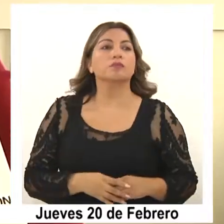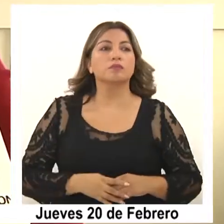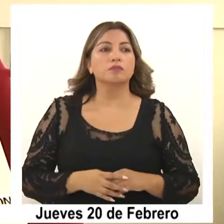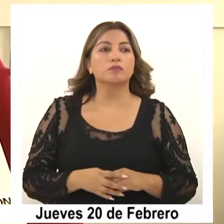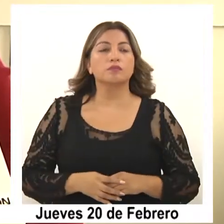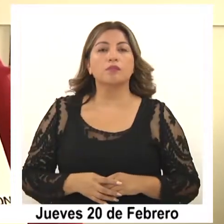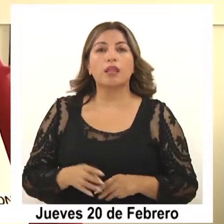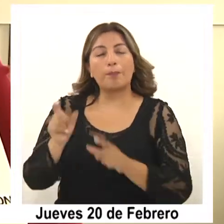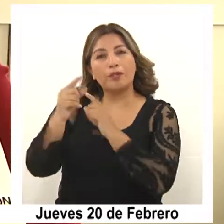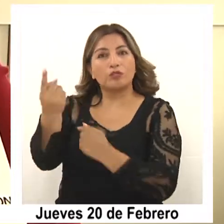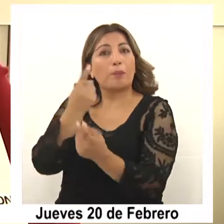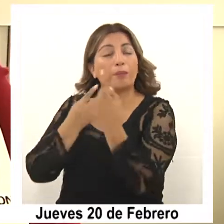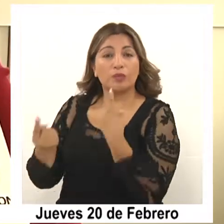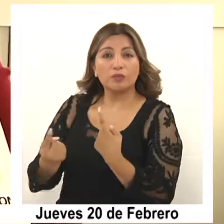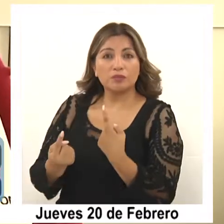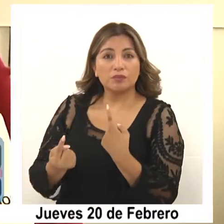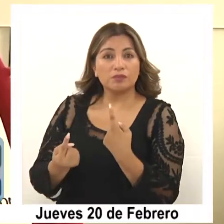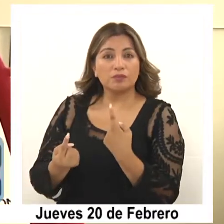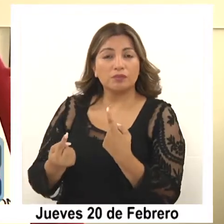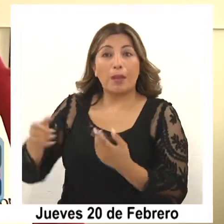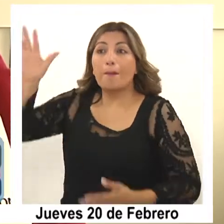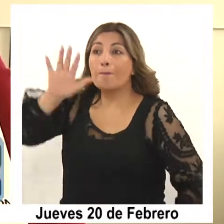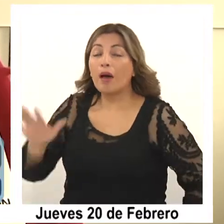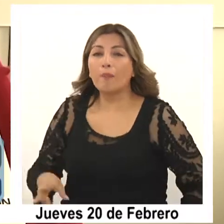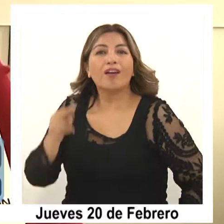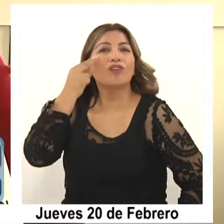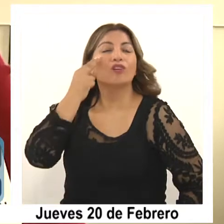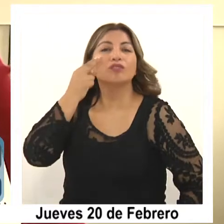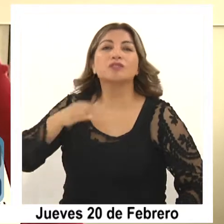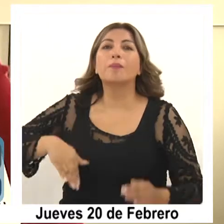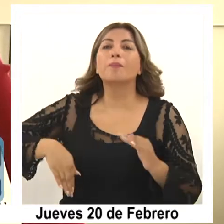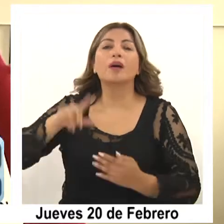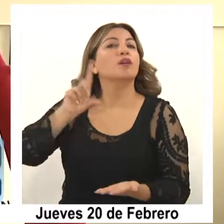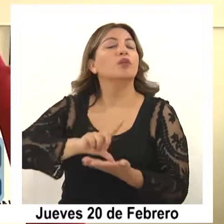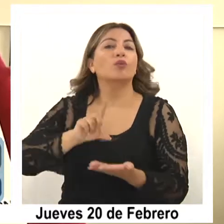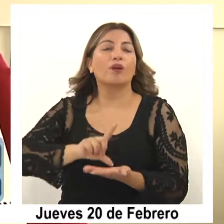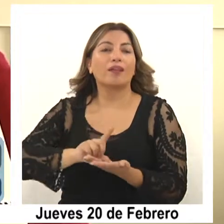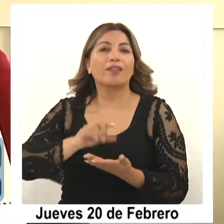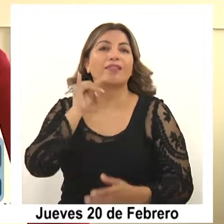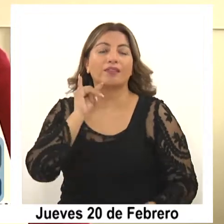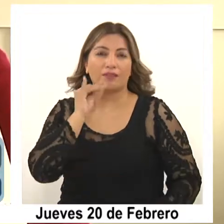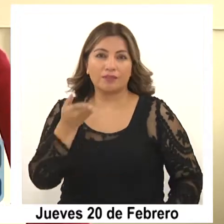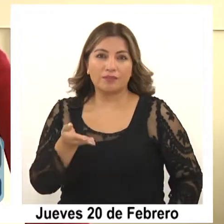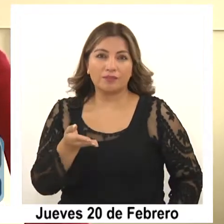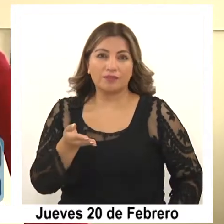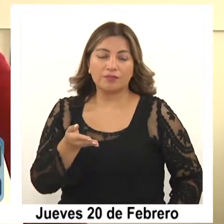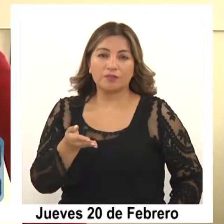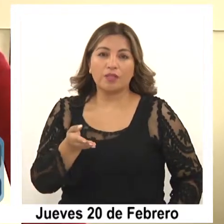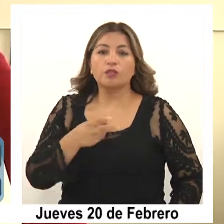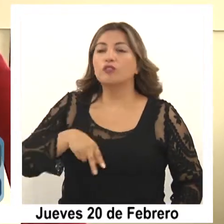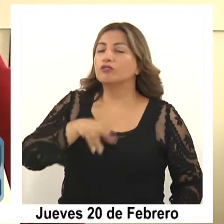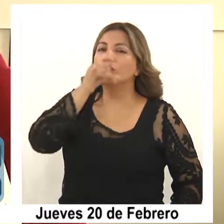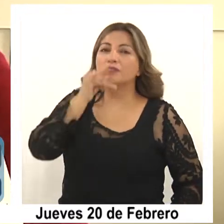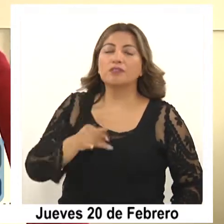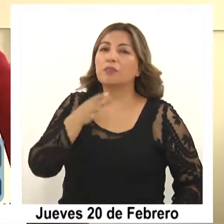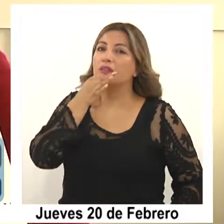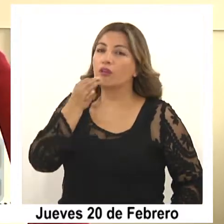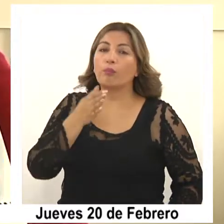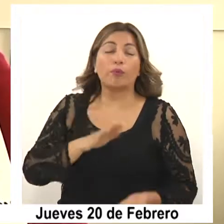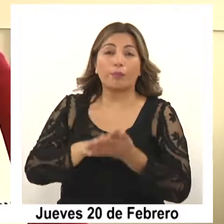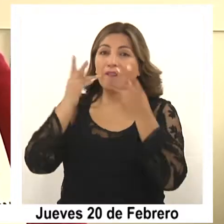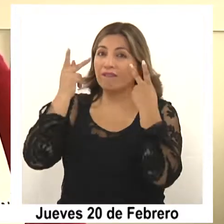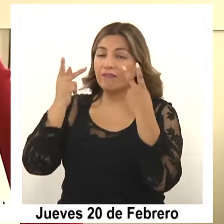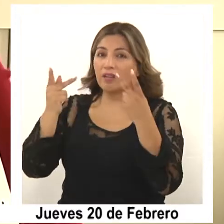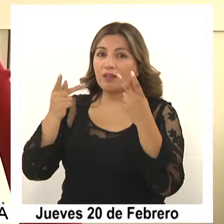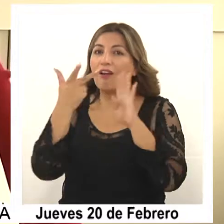principalmente lo que solicitan son mapas y conocer los principales puntos turísticos de la región. Nosotros siempre recomendamos que vayan,